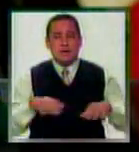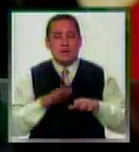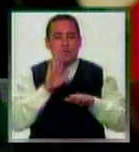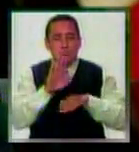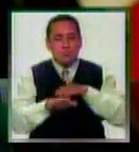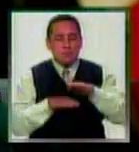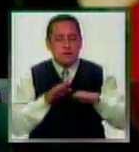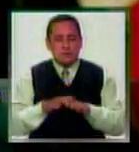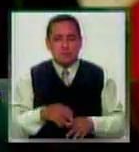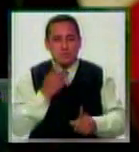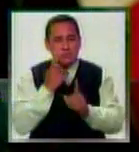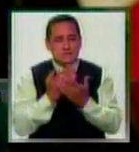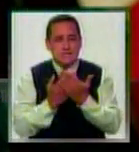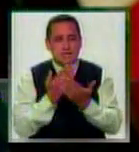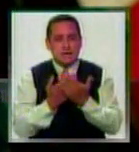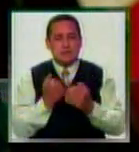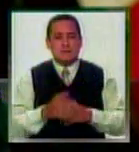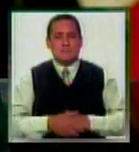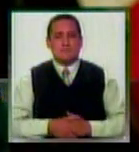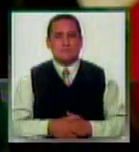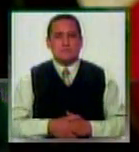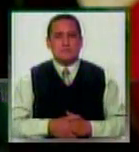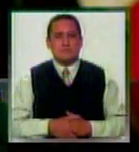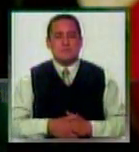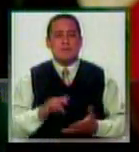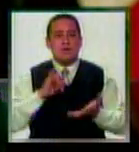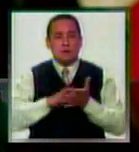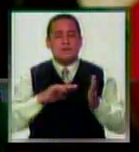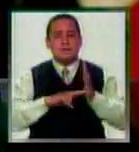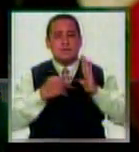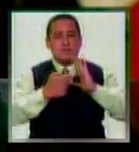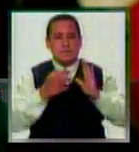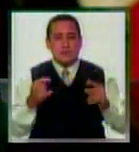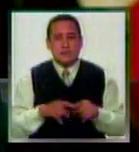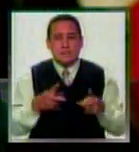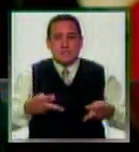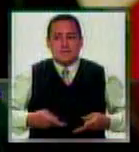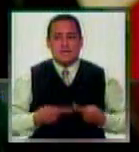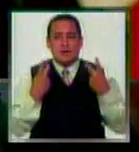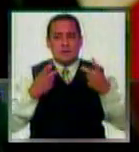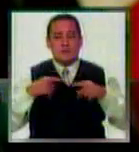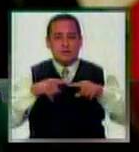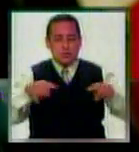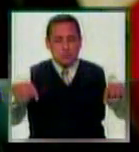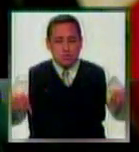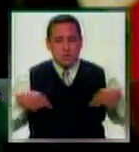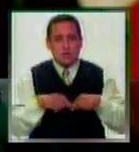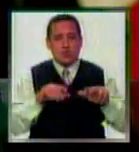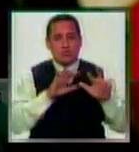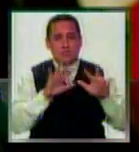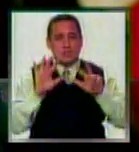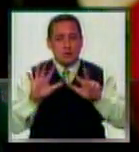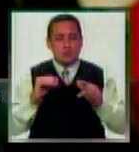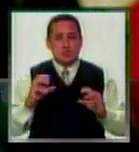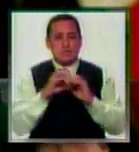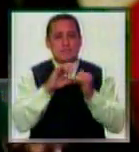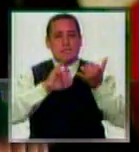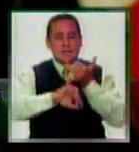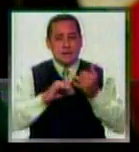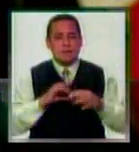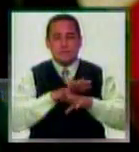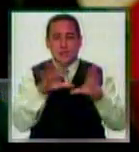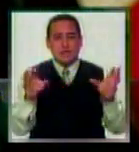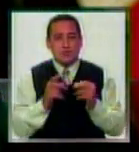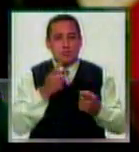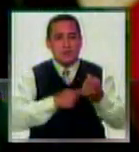paso muy cerca de lo que es la recuperación del lote 88, el gas de Camisea, para